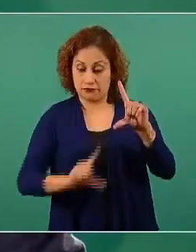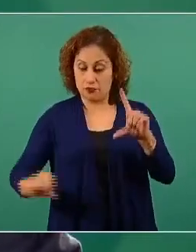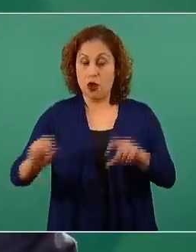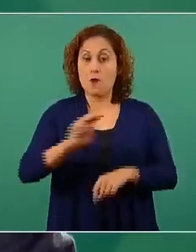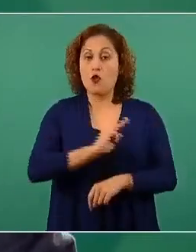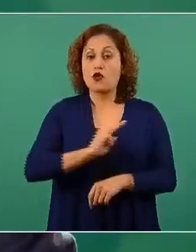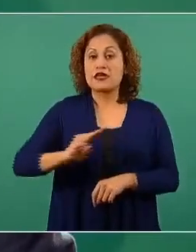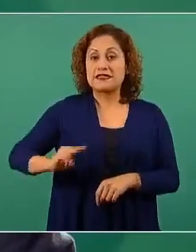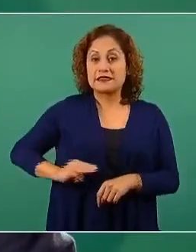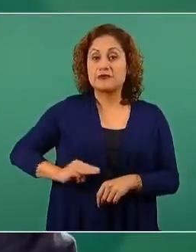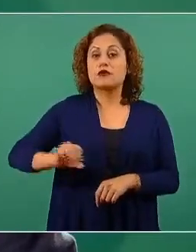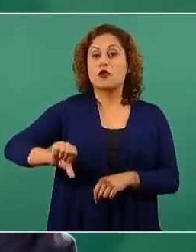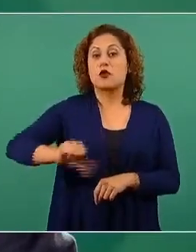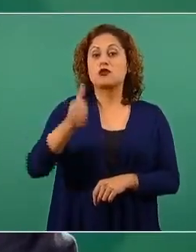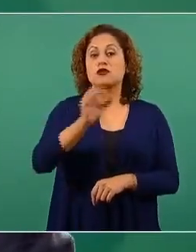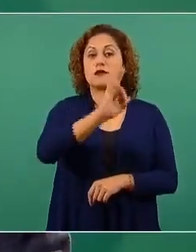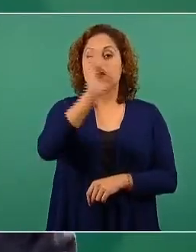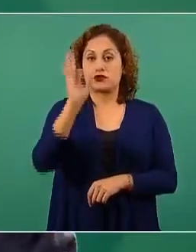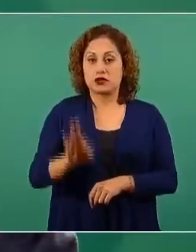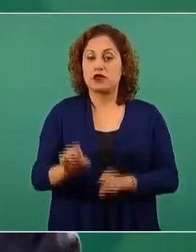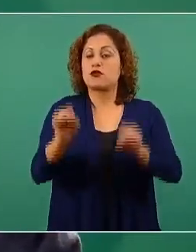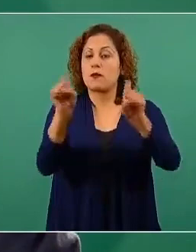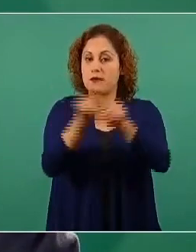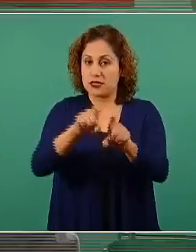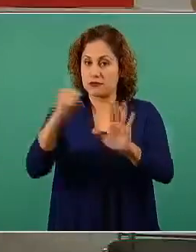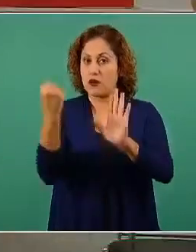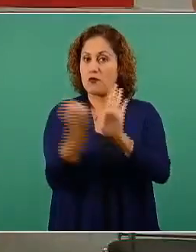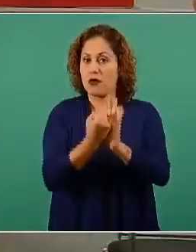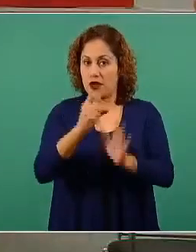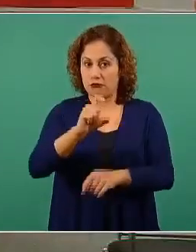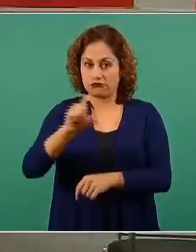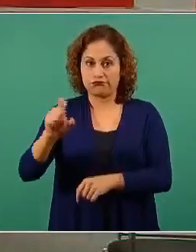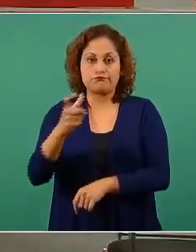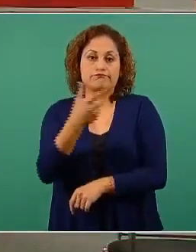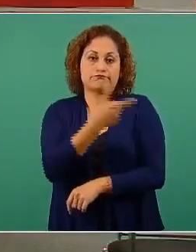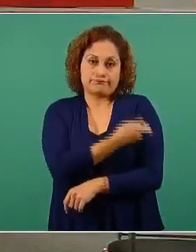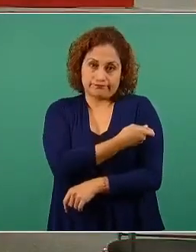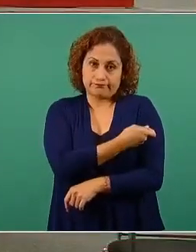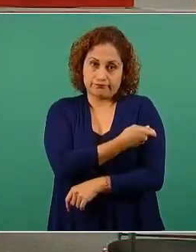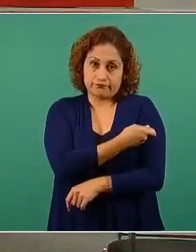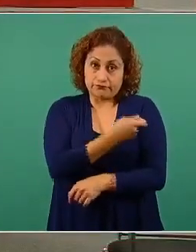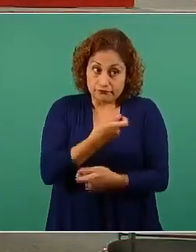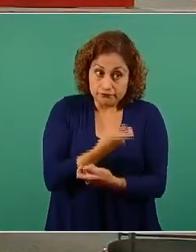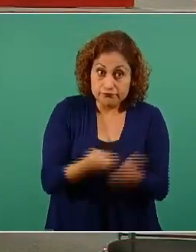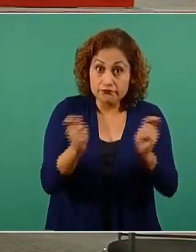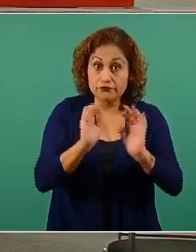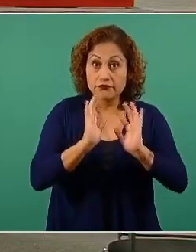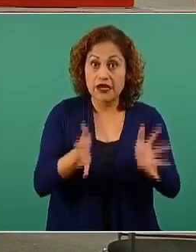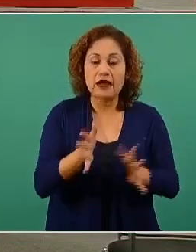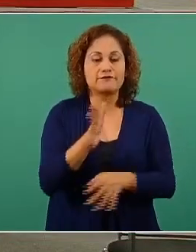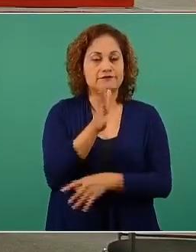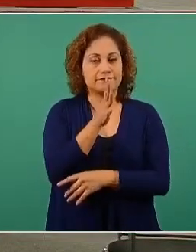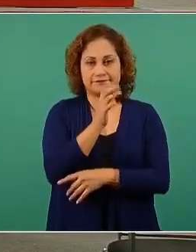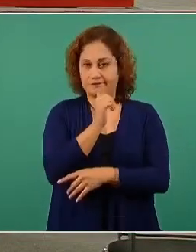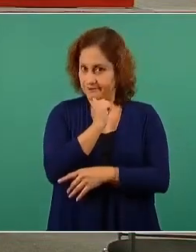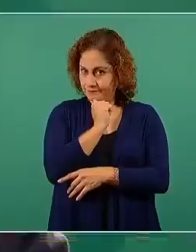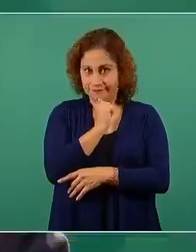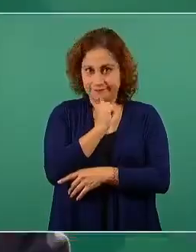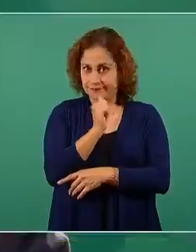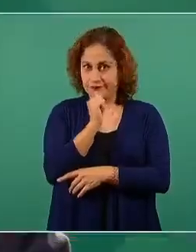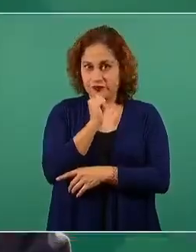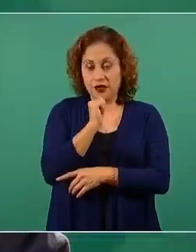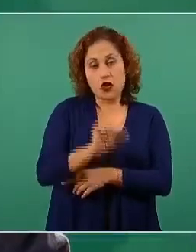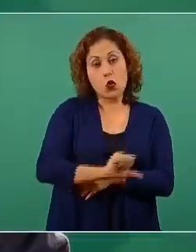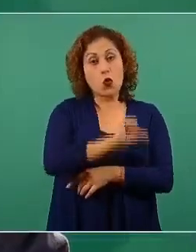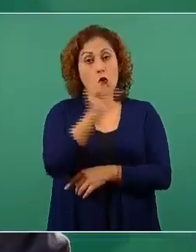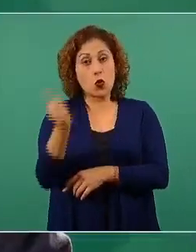están en esa situación y no se puede poner la vacuna hasta que corresponde que se ponga. Pero fuera de eso, 90% del